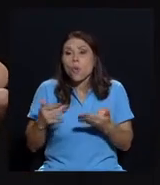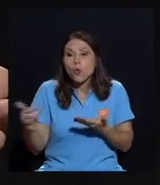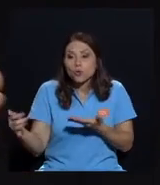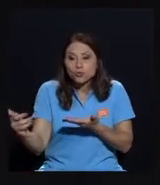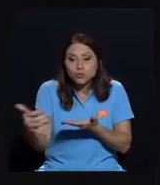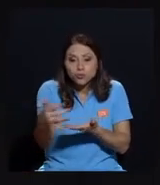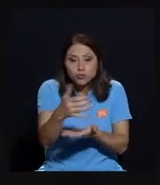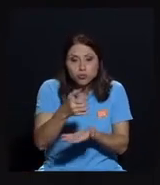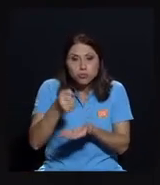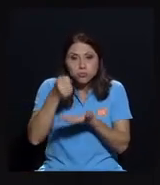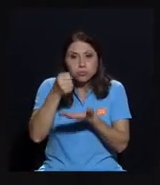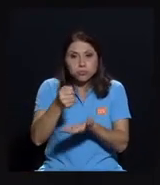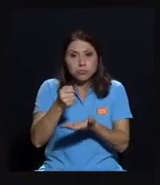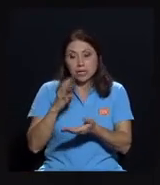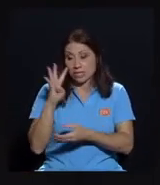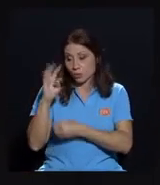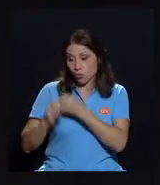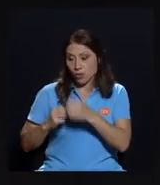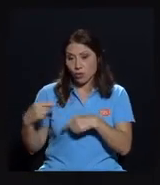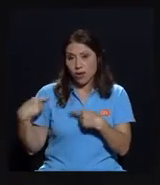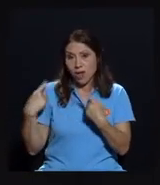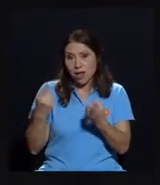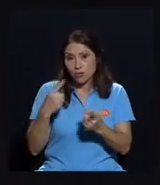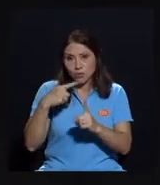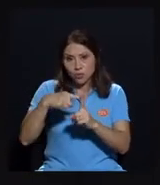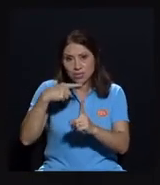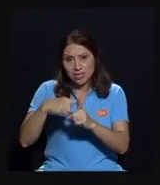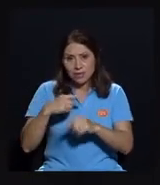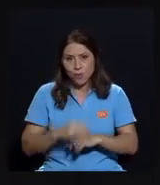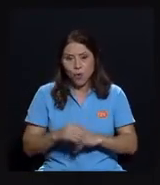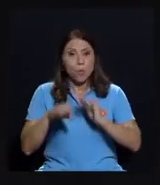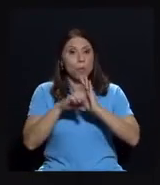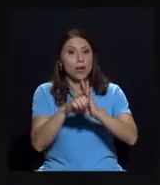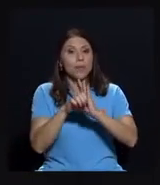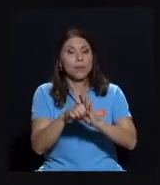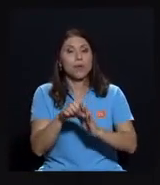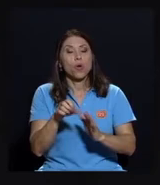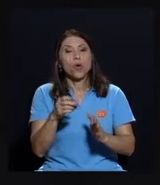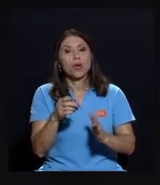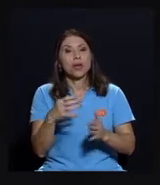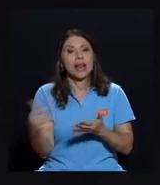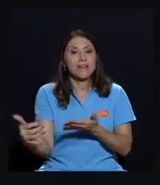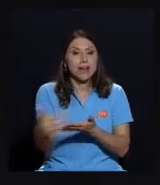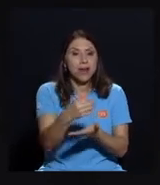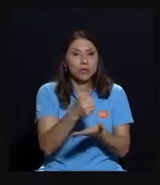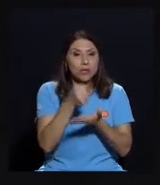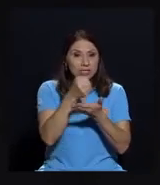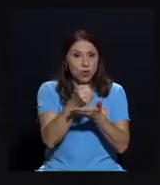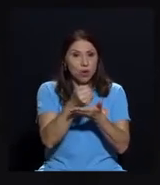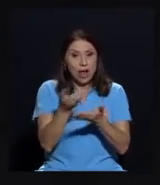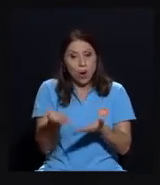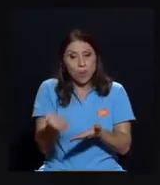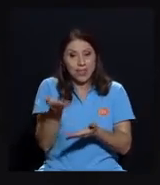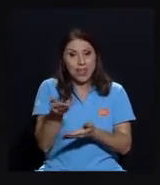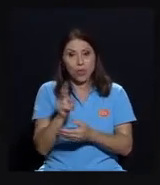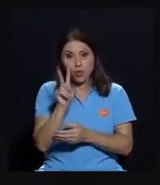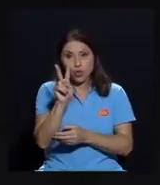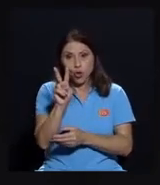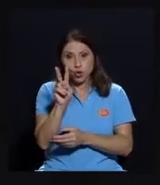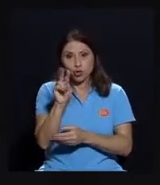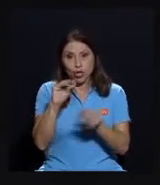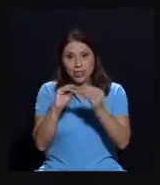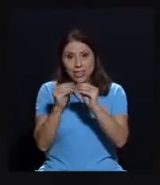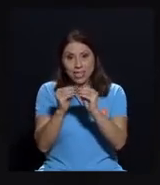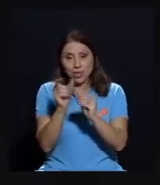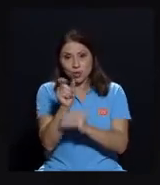positivo en estos cuatro años que la recaudación en casos de renta ha aumentado por en dos dígitos lo cual dice que se ha hecho un buen trabajo en esa